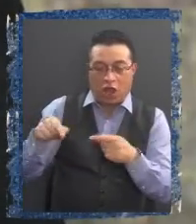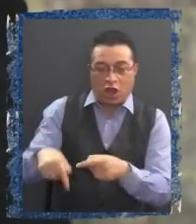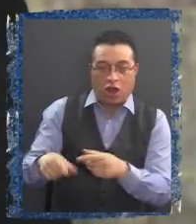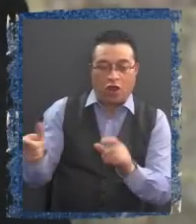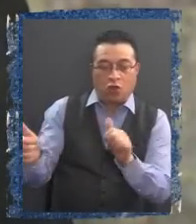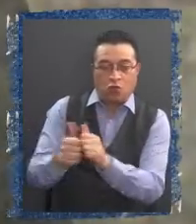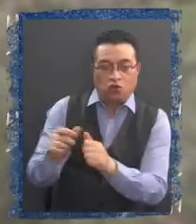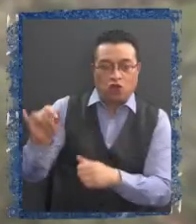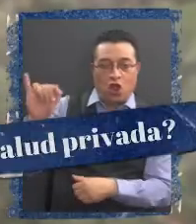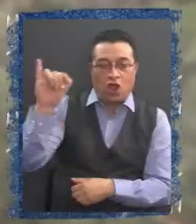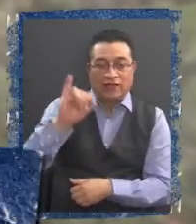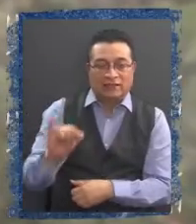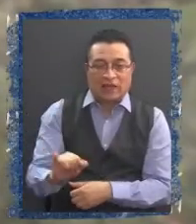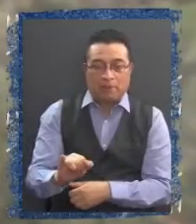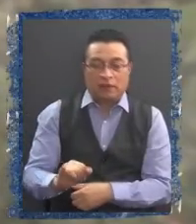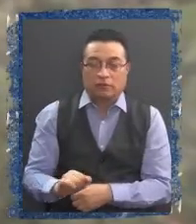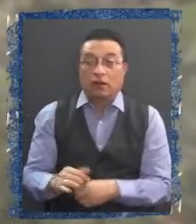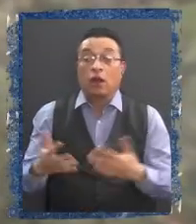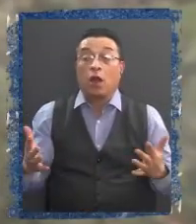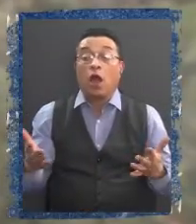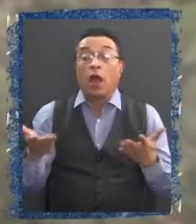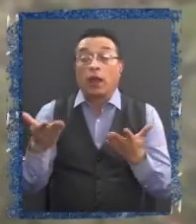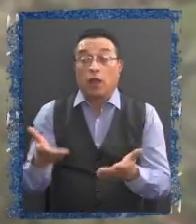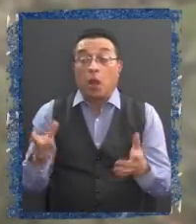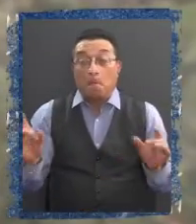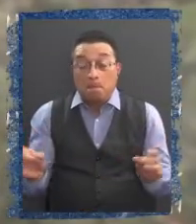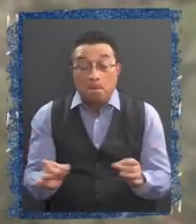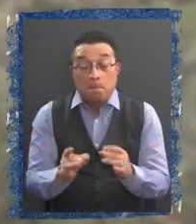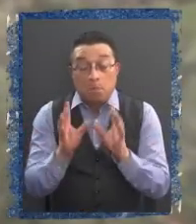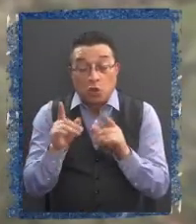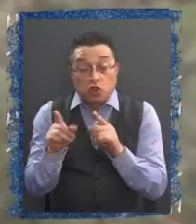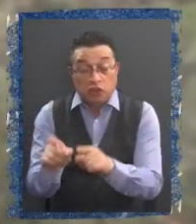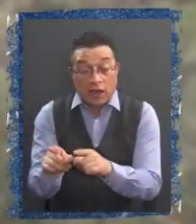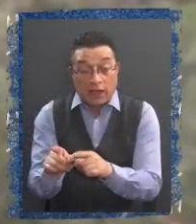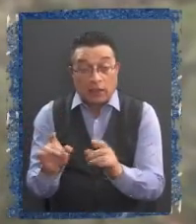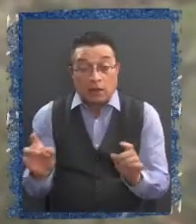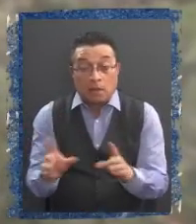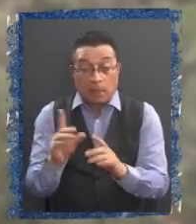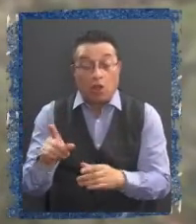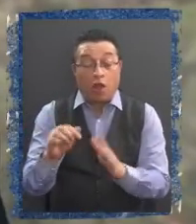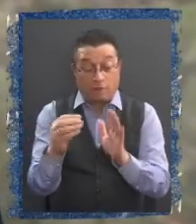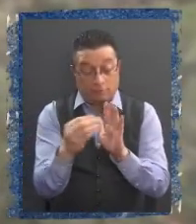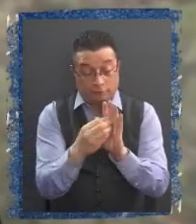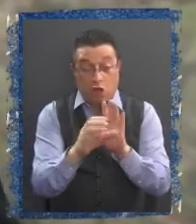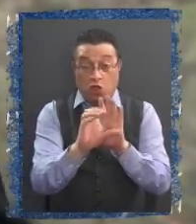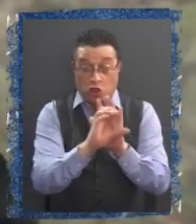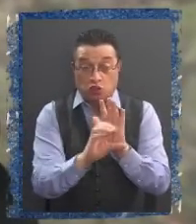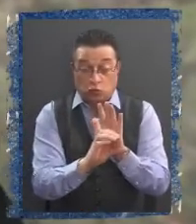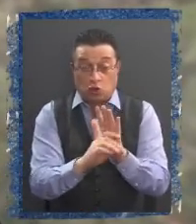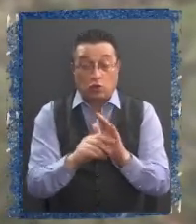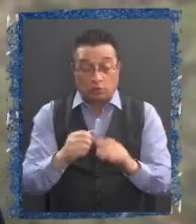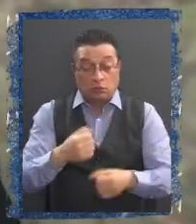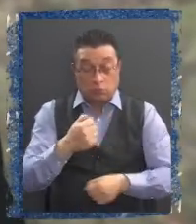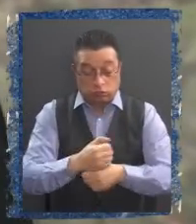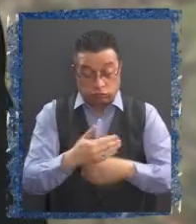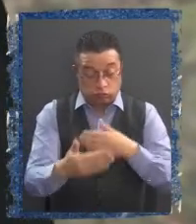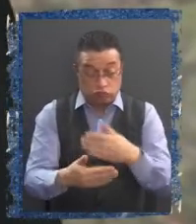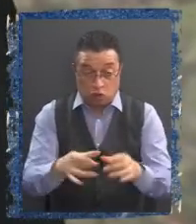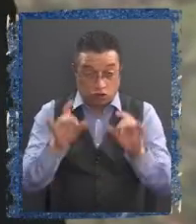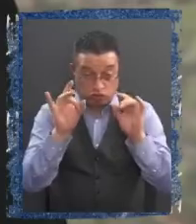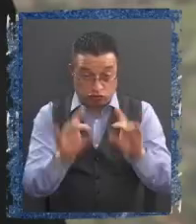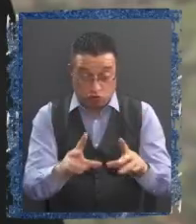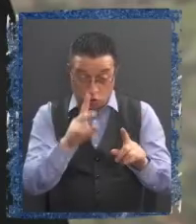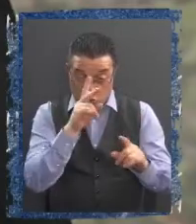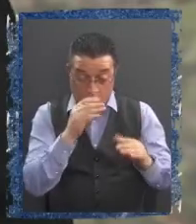actualmente en el sistema ISAPRE. Bueno, en caso de que el borrador de la Constitución opere tal como hoy día